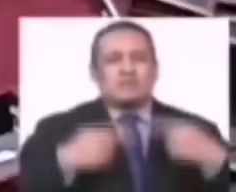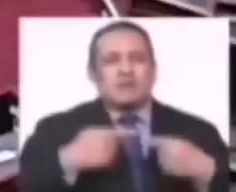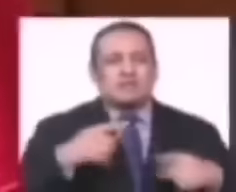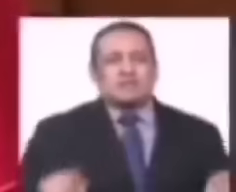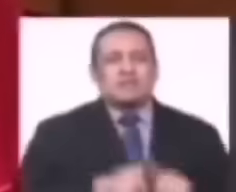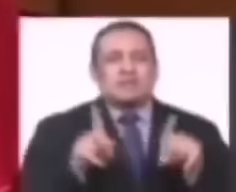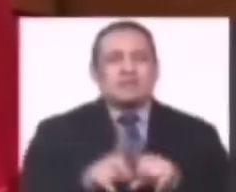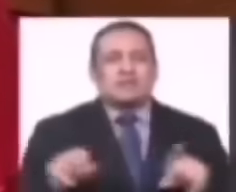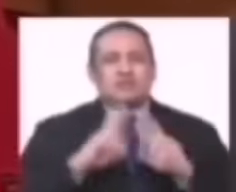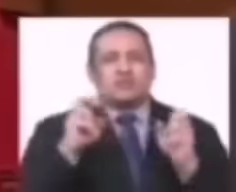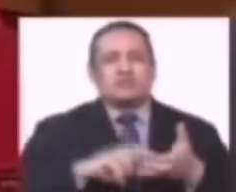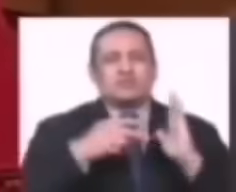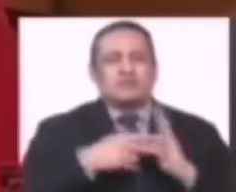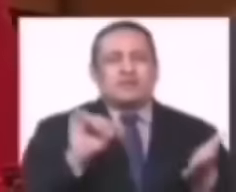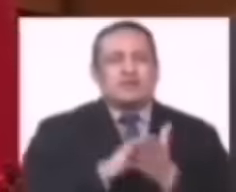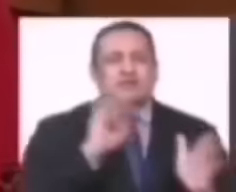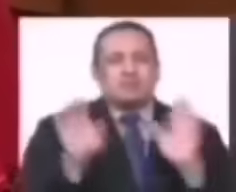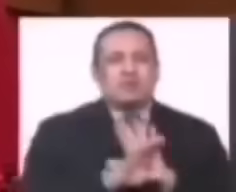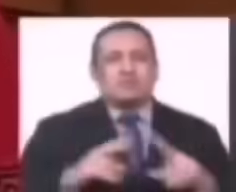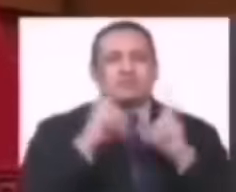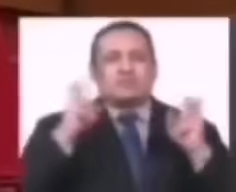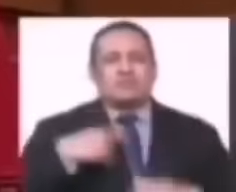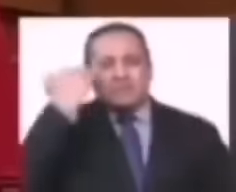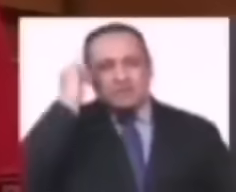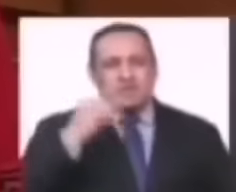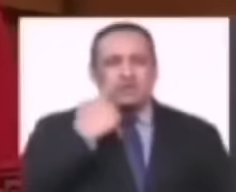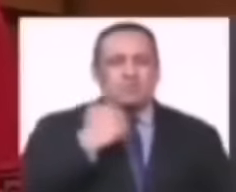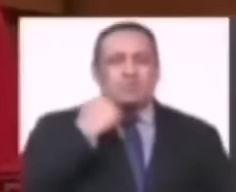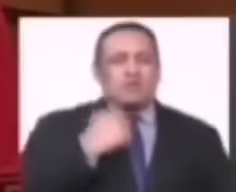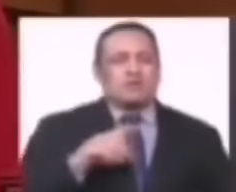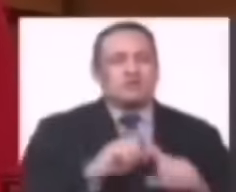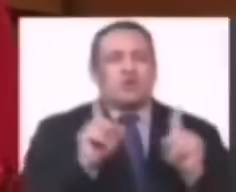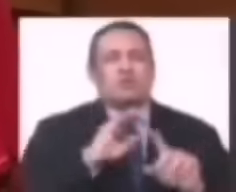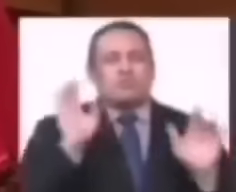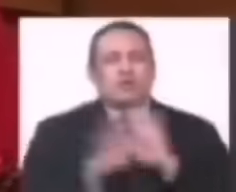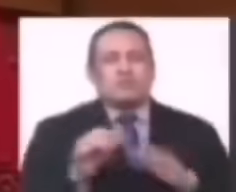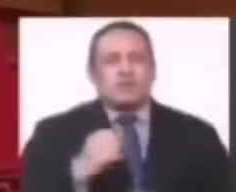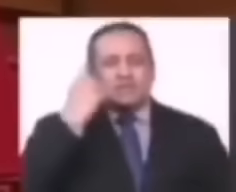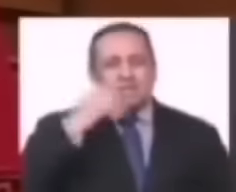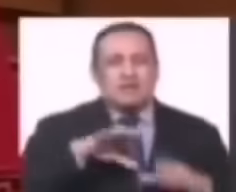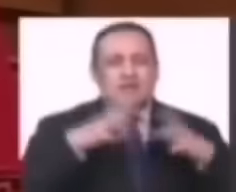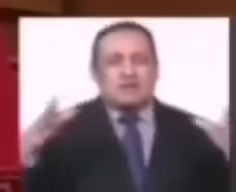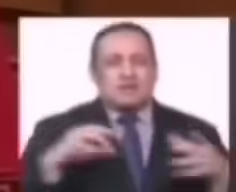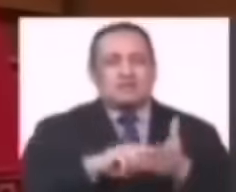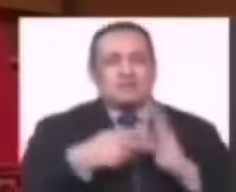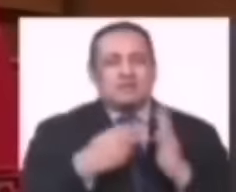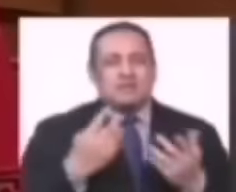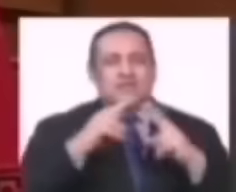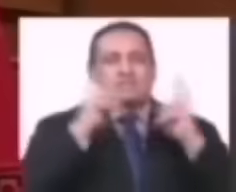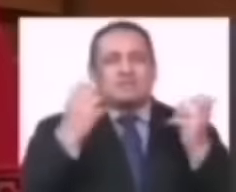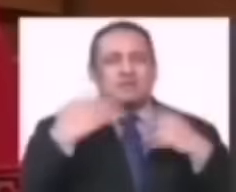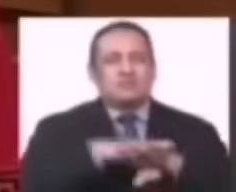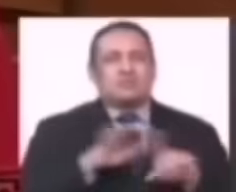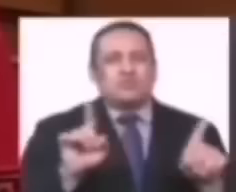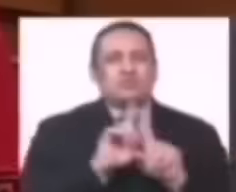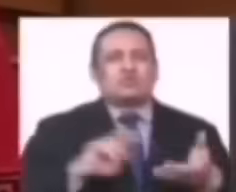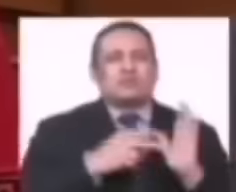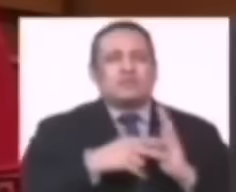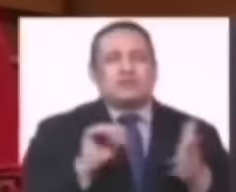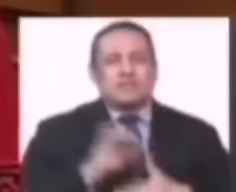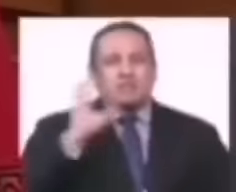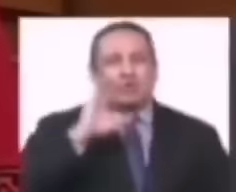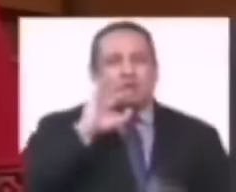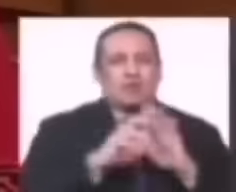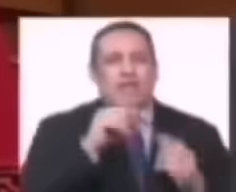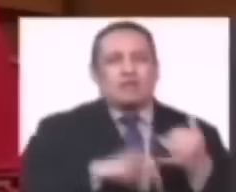Aquí no se trata de que es un tema de ideología de género. O sea, creo que hay que entender la dimensión de lo que es el lenguaje inclusivo. No es que estamos buscando las,